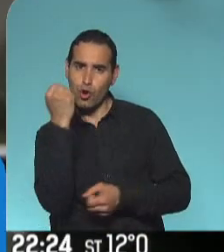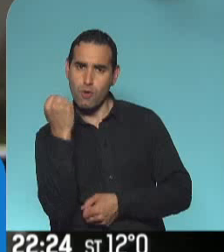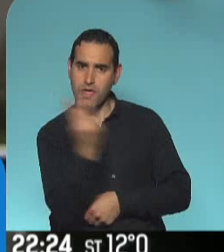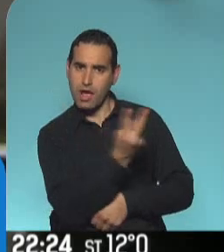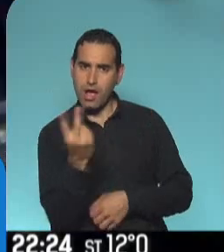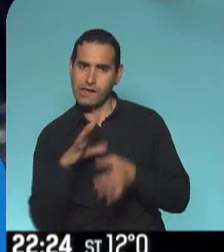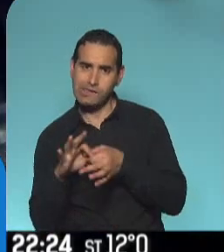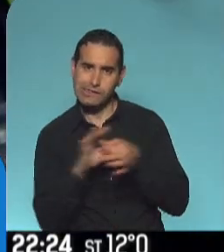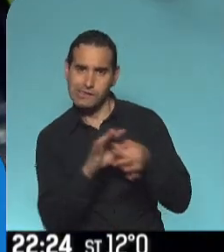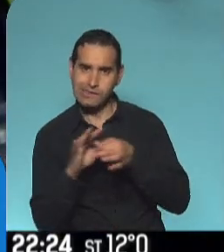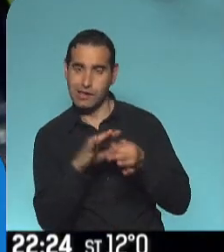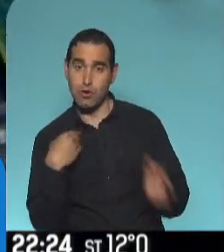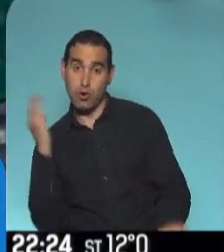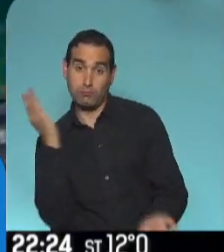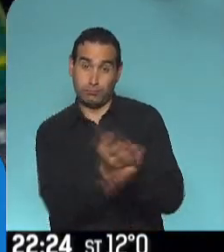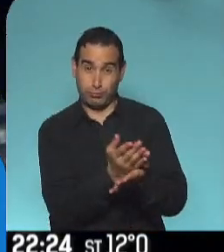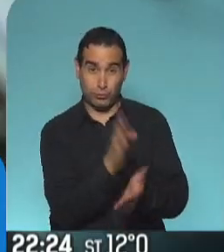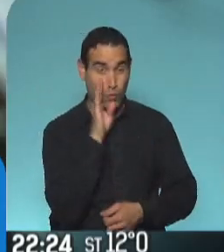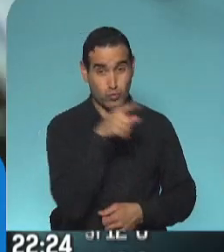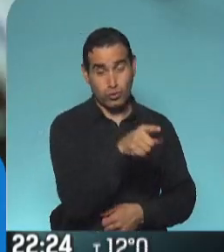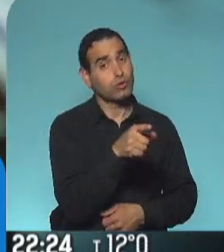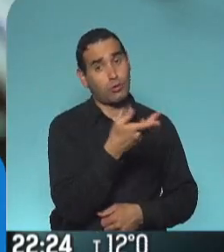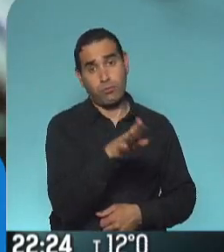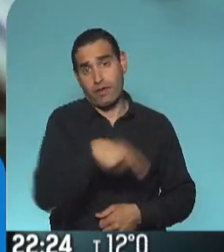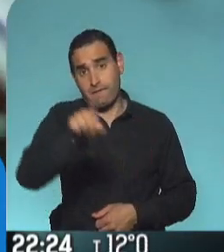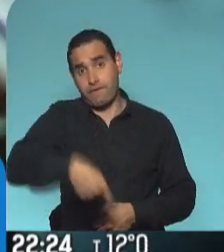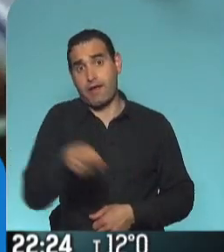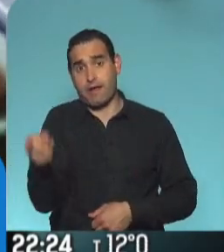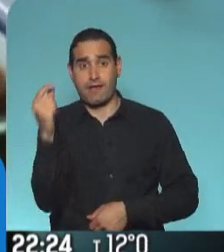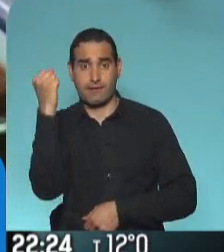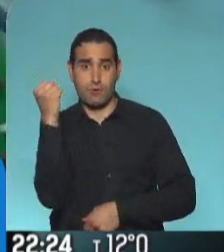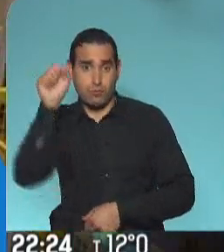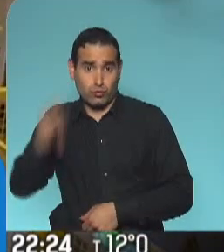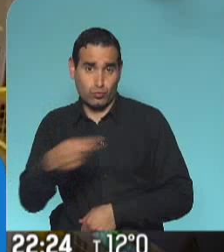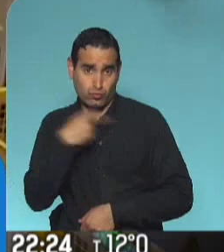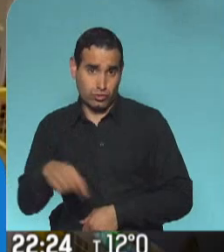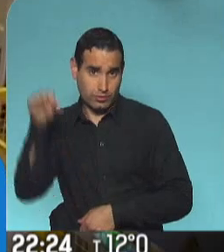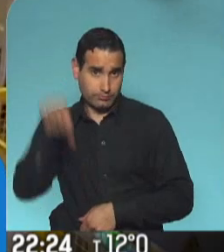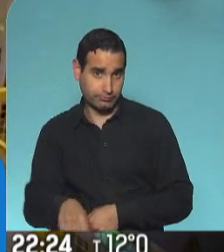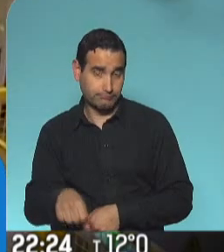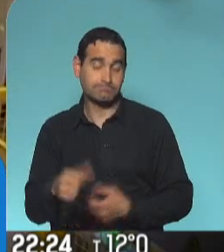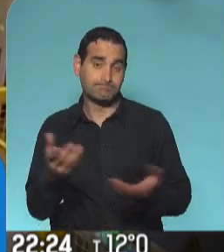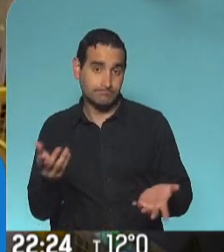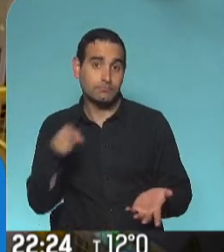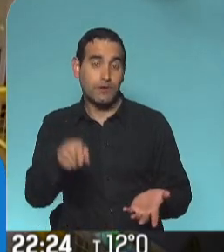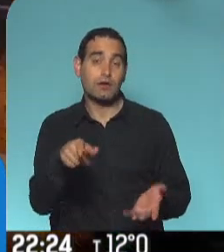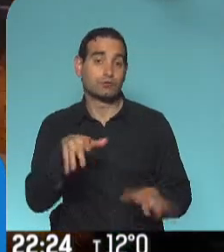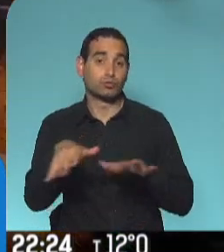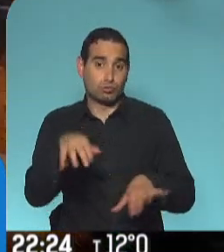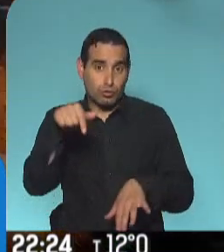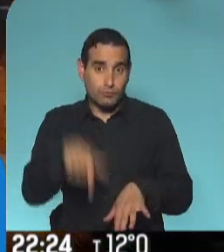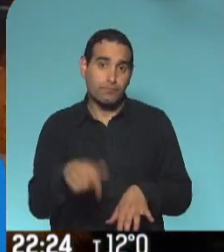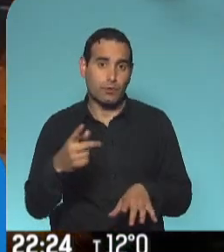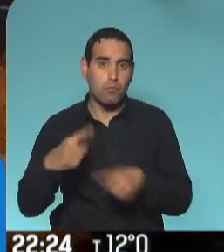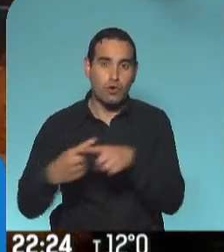por lo cual golpear duramente a Estados Unidos podría terminar afectando su propio crecimiento. Esto es lo que ocurre en parte con